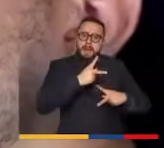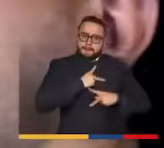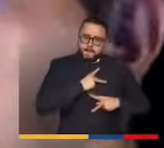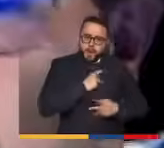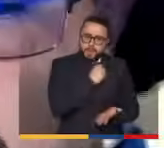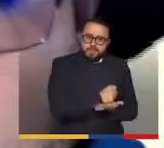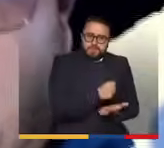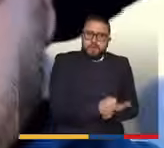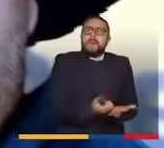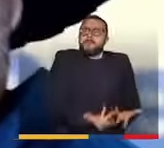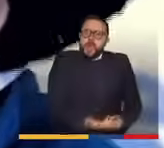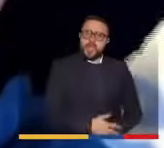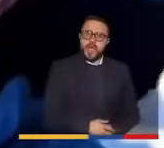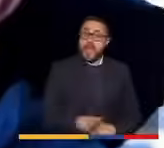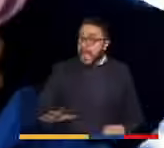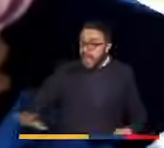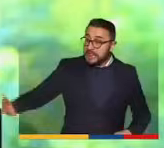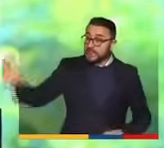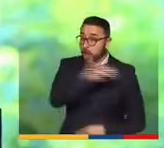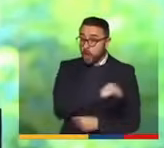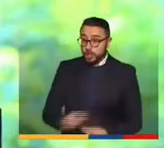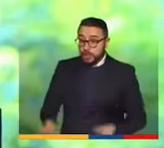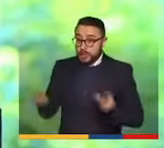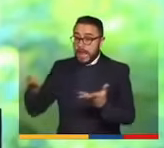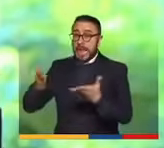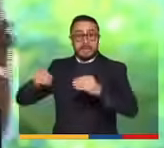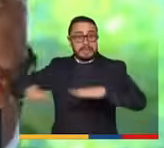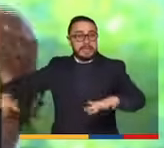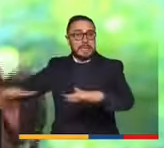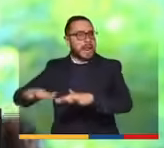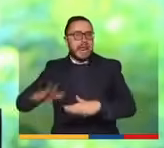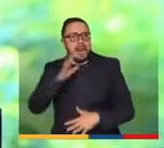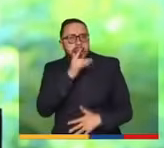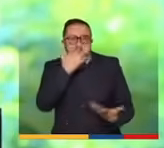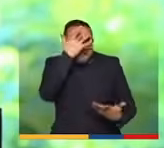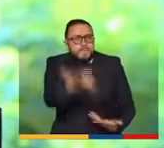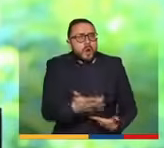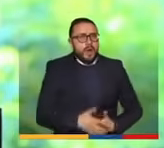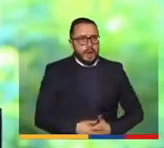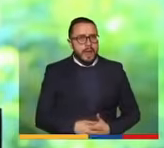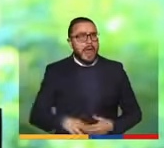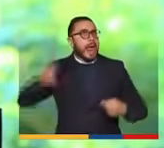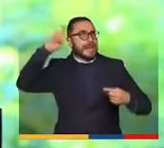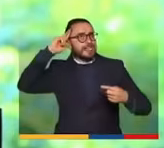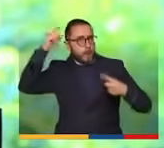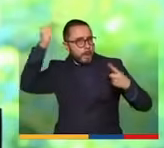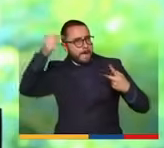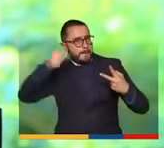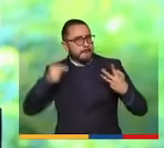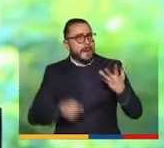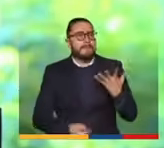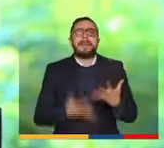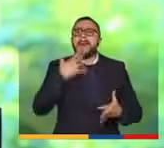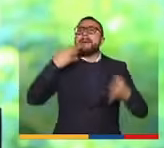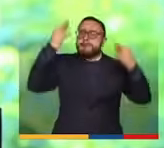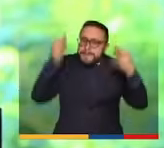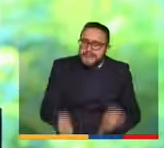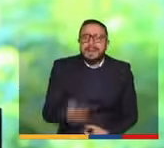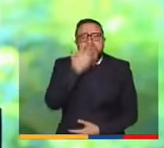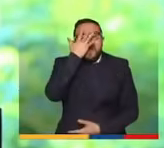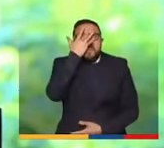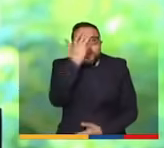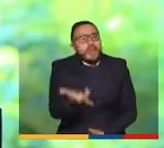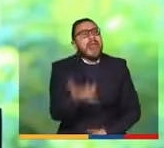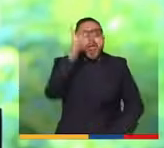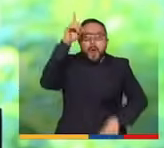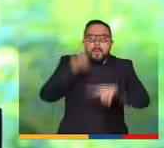de la comunidad? ¿Cuáles son las razones reales que no permiten